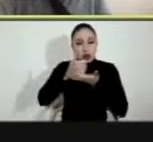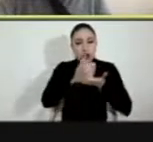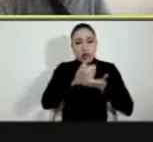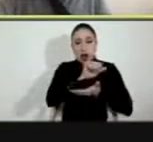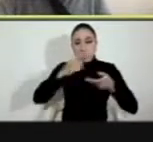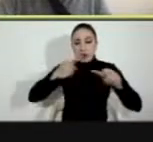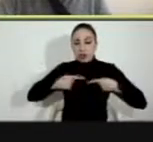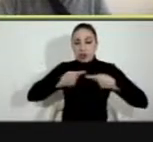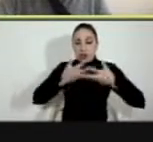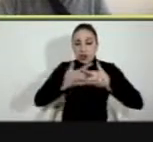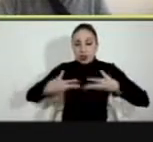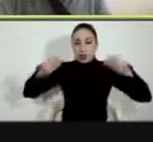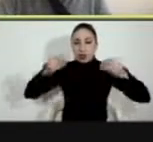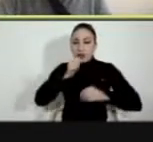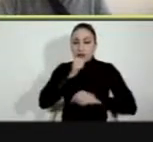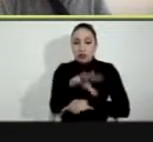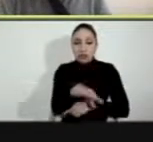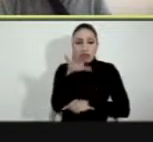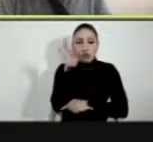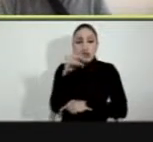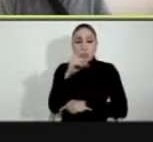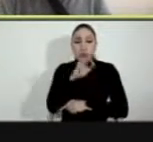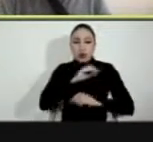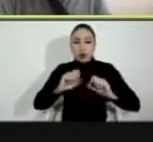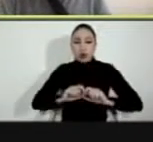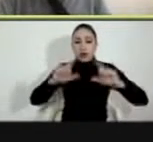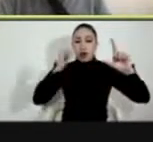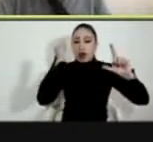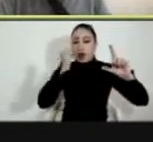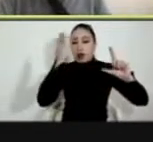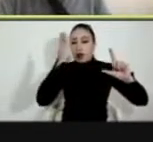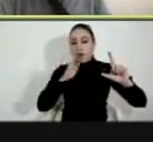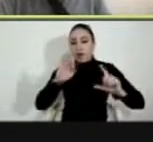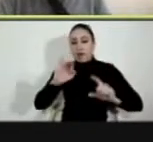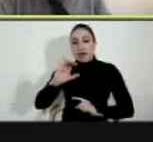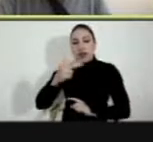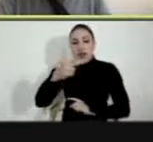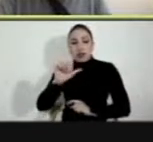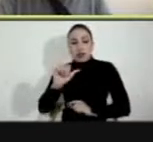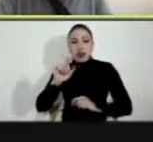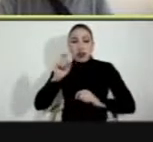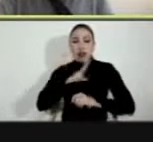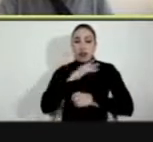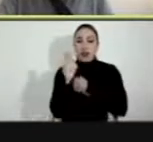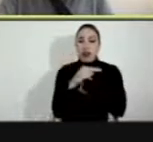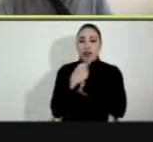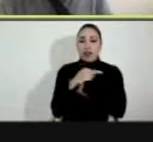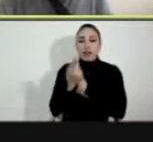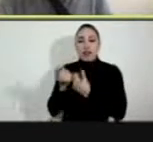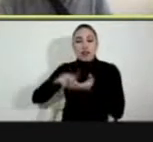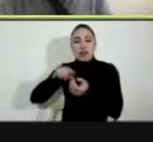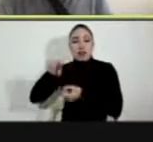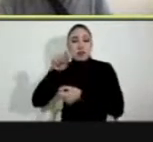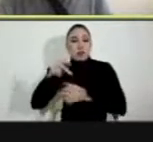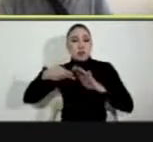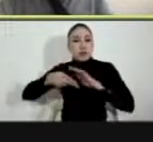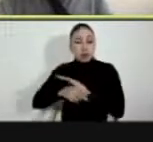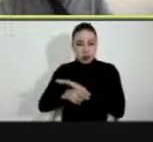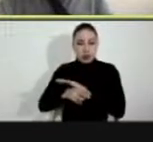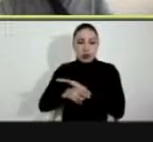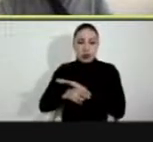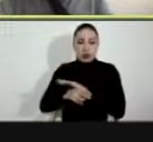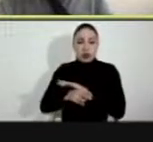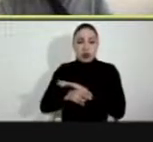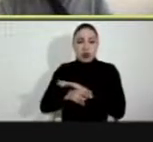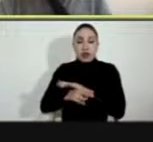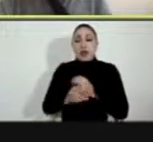publicación de las fichas de identificación en el sistema de transporte colectivo Metro. Según lo expuesto en la proposición con